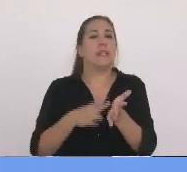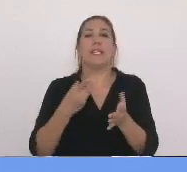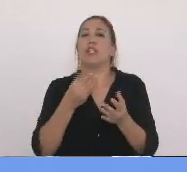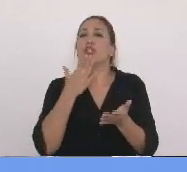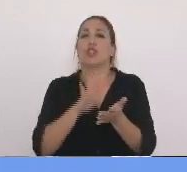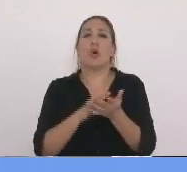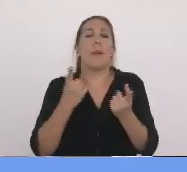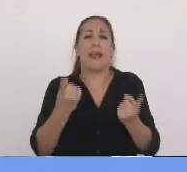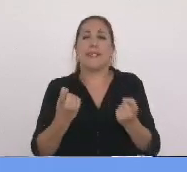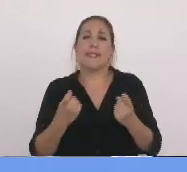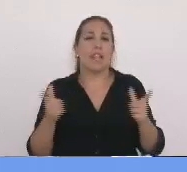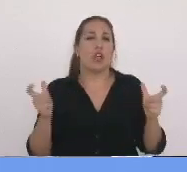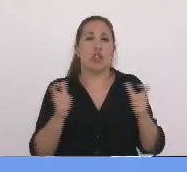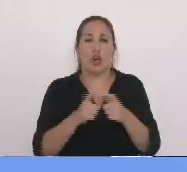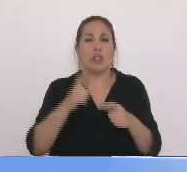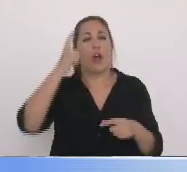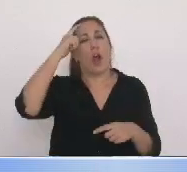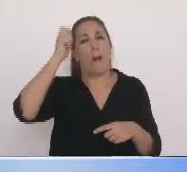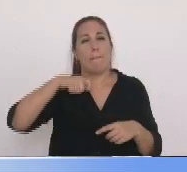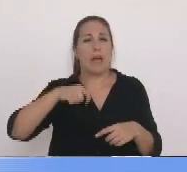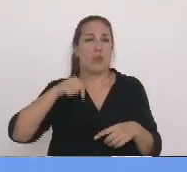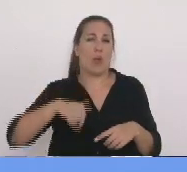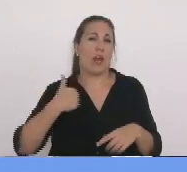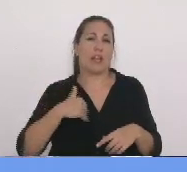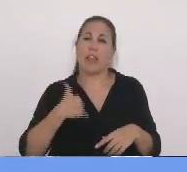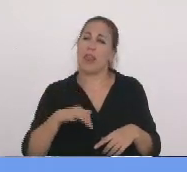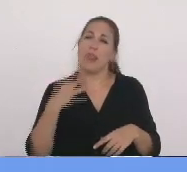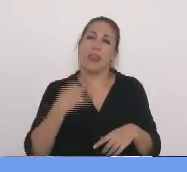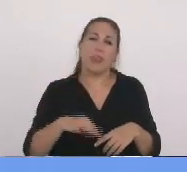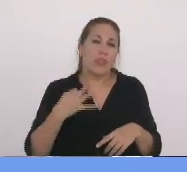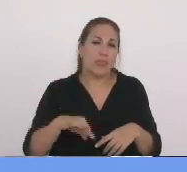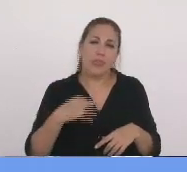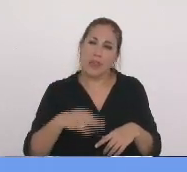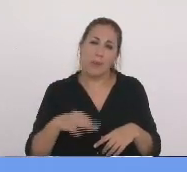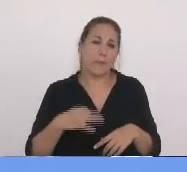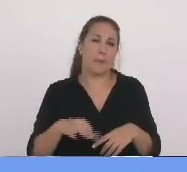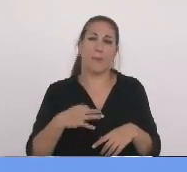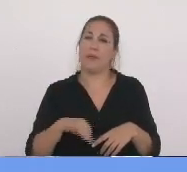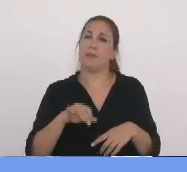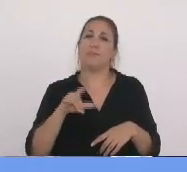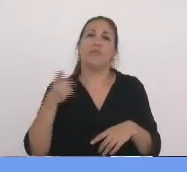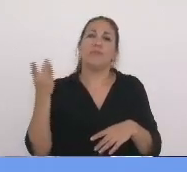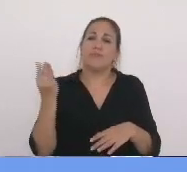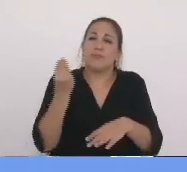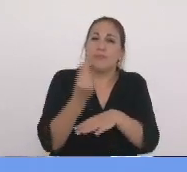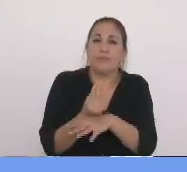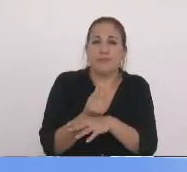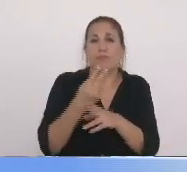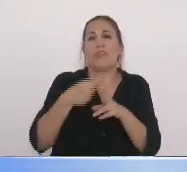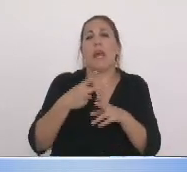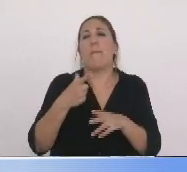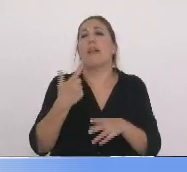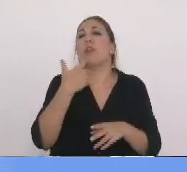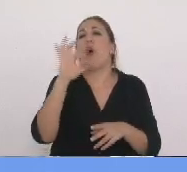magistratura en la argentina debe incluir a un representante o uno de los ministros de la corte